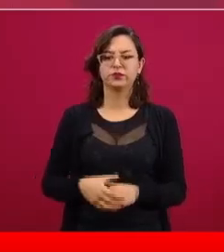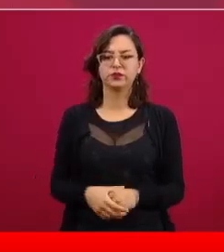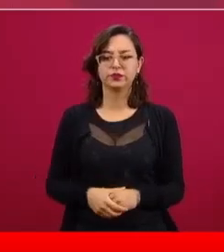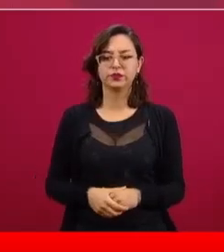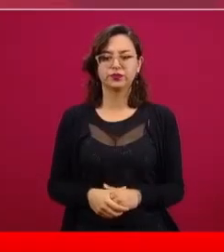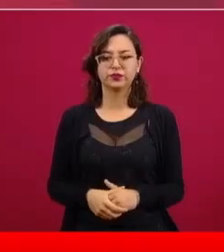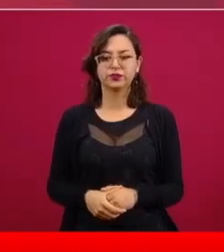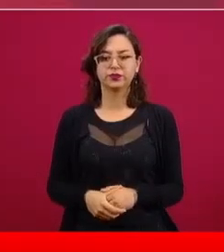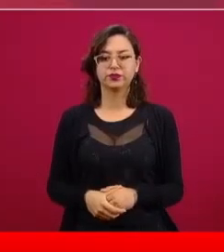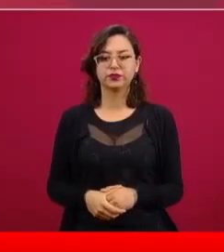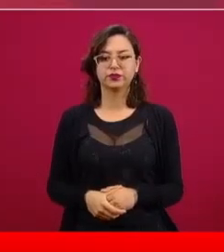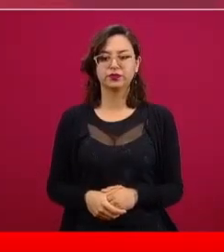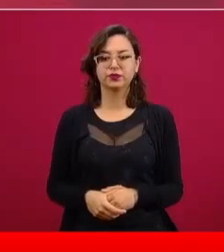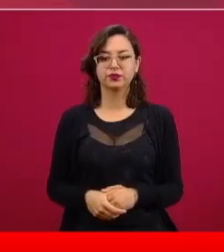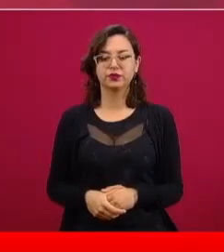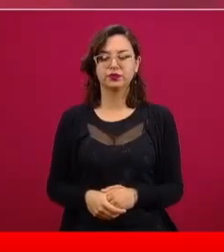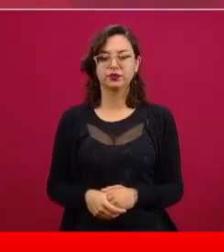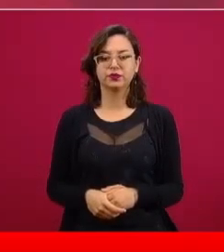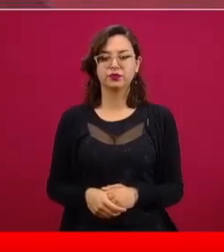Tenemos